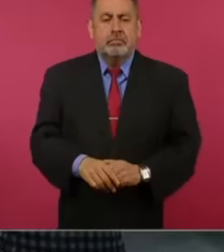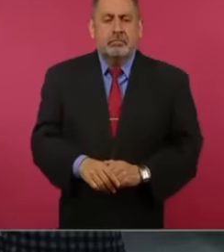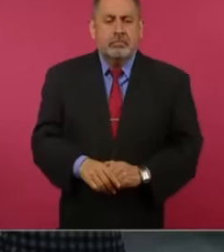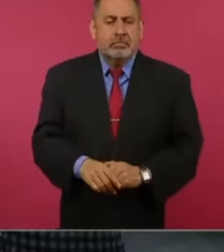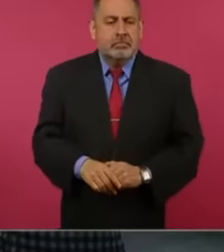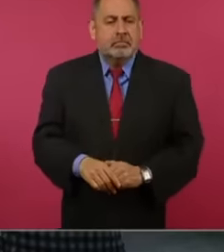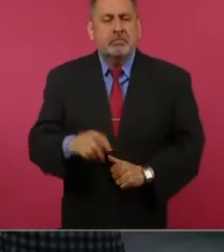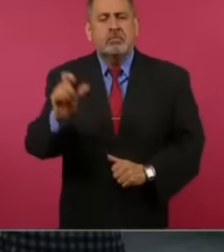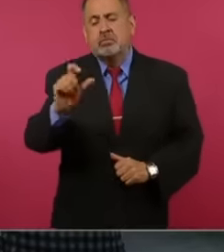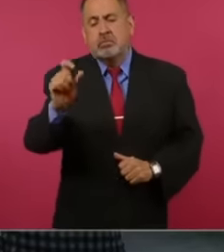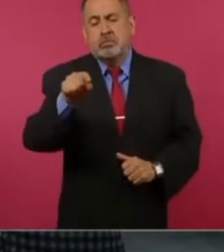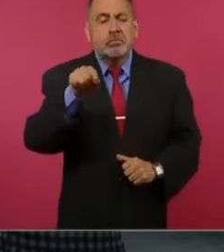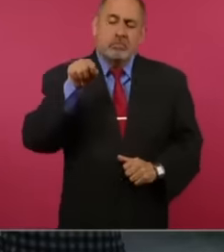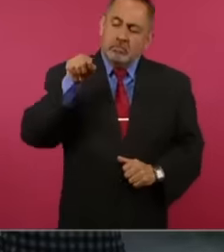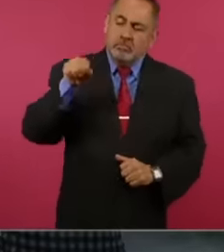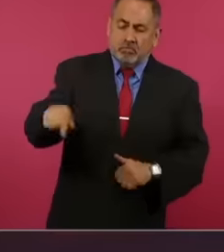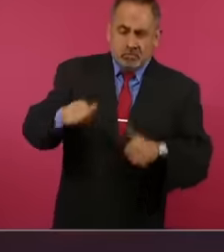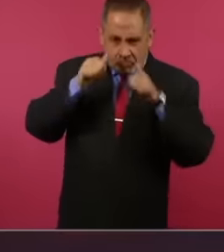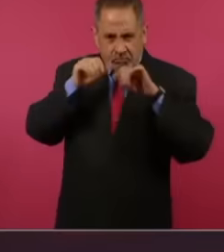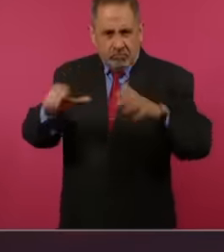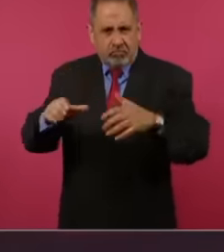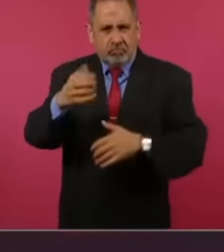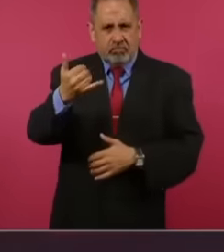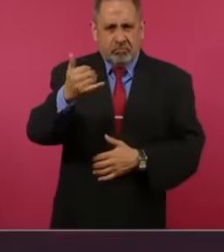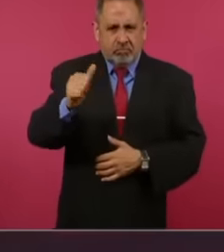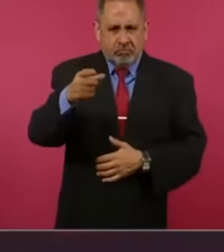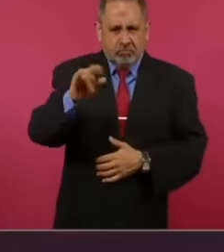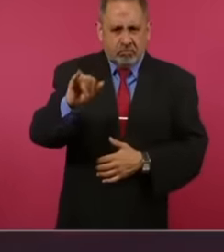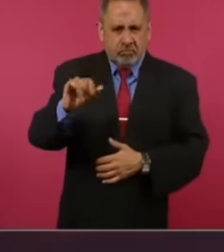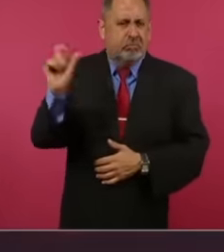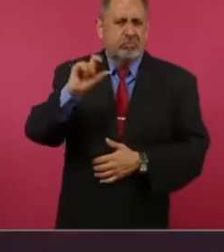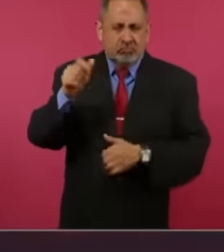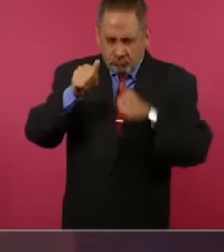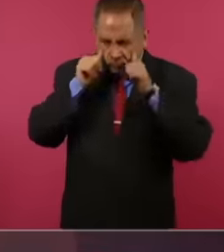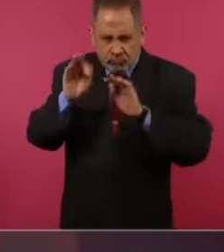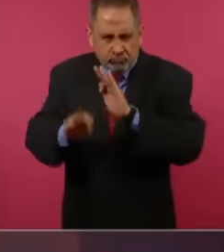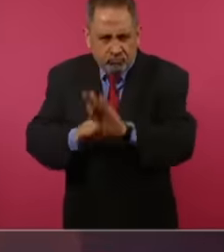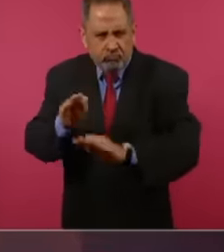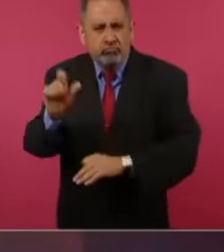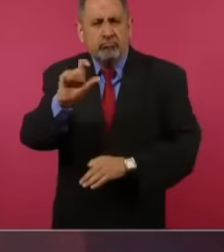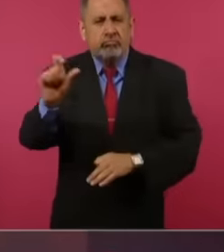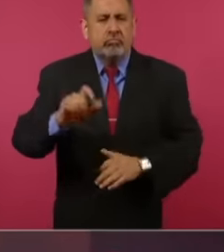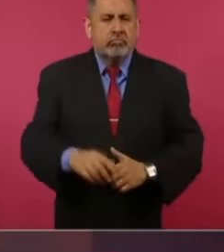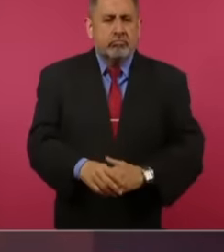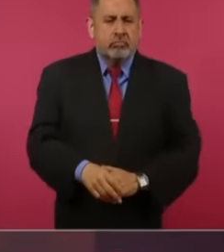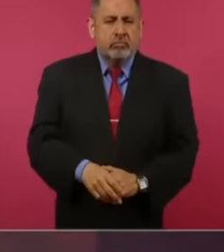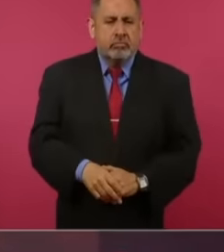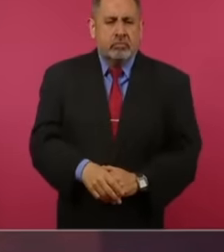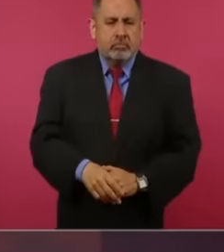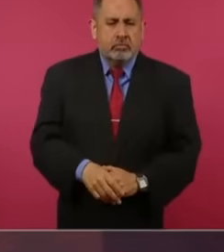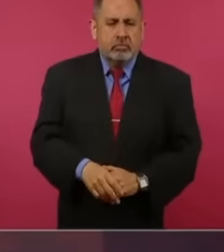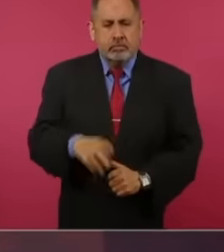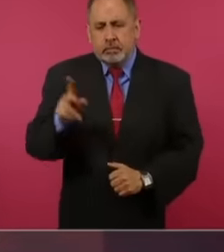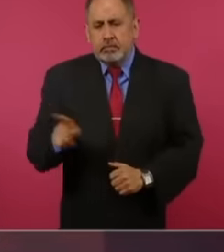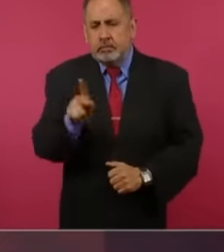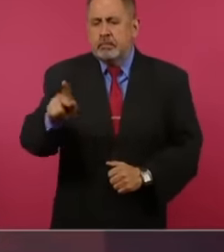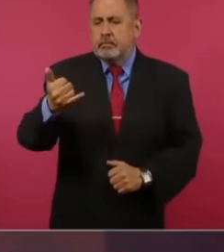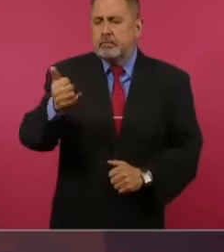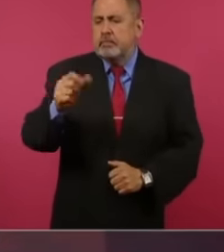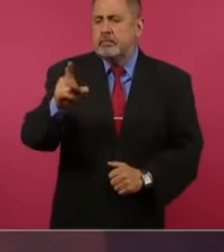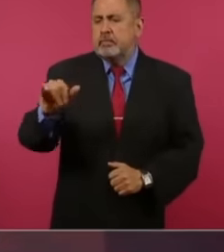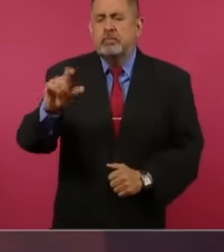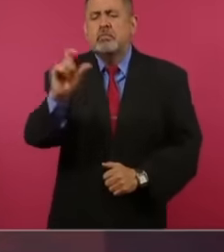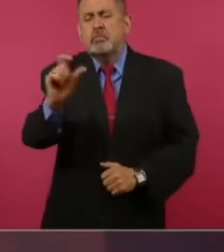se había atendido a los yaquis, como ahora. ¿A quién? A los pueblos yaquis.